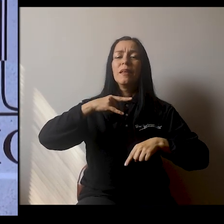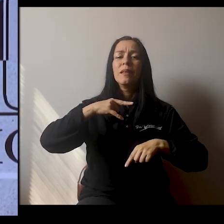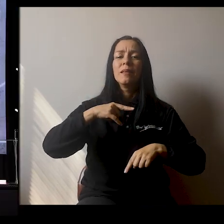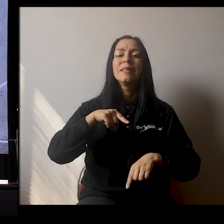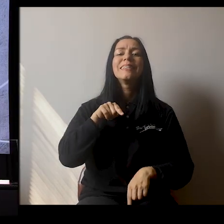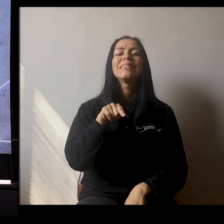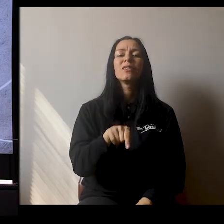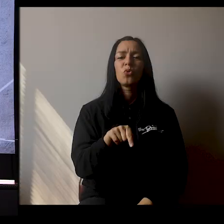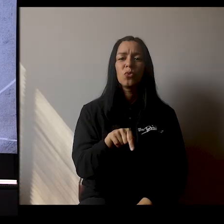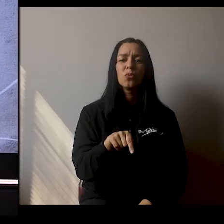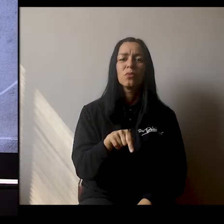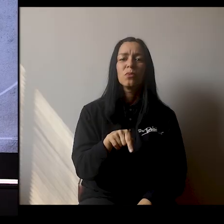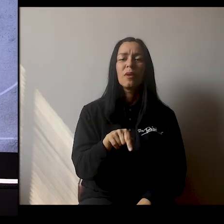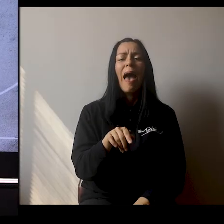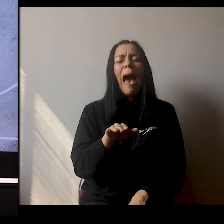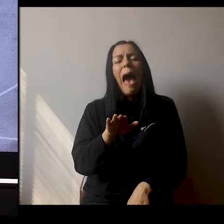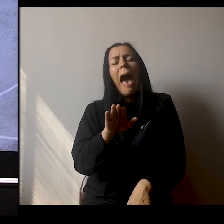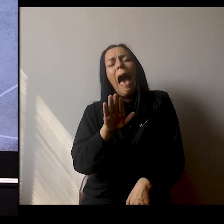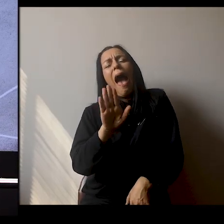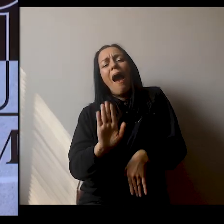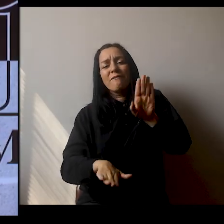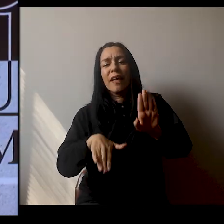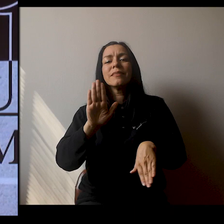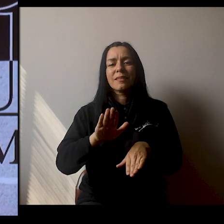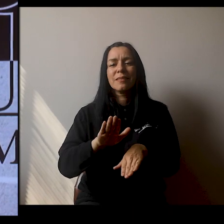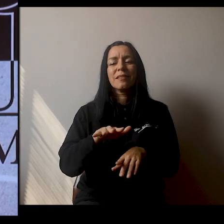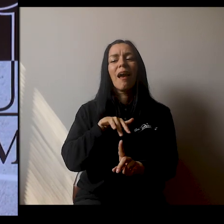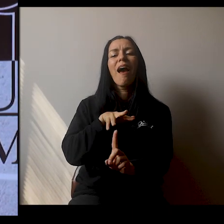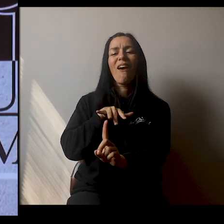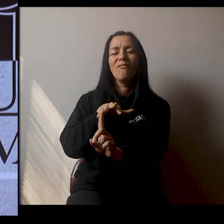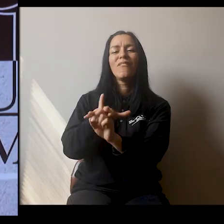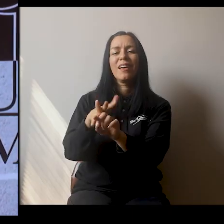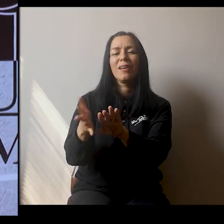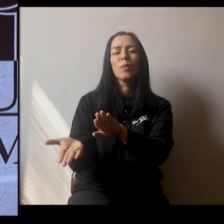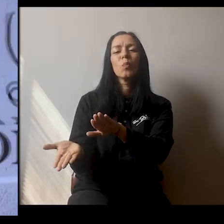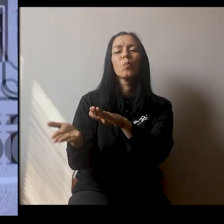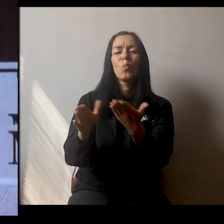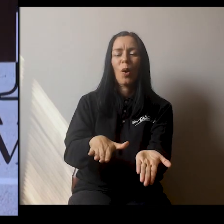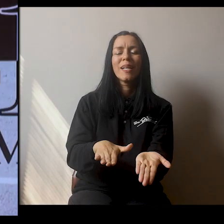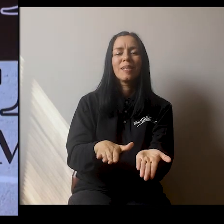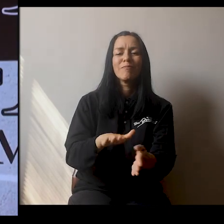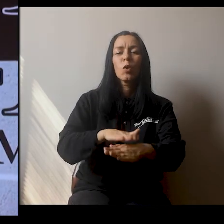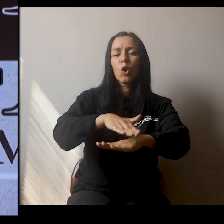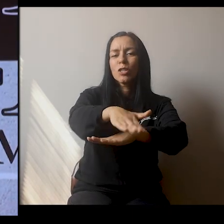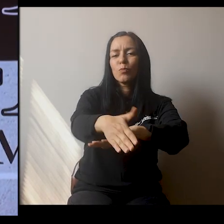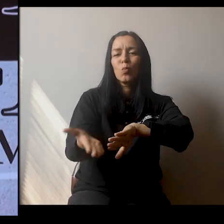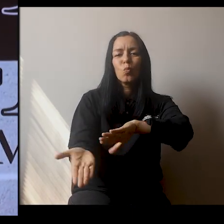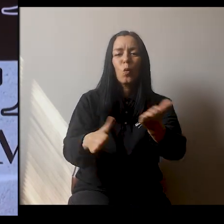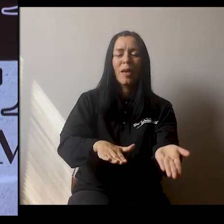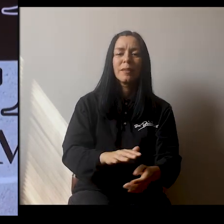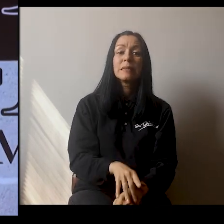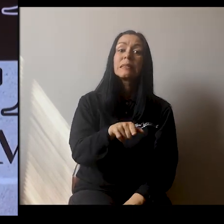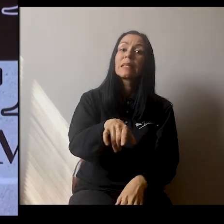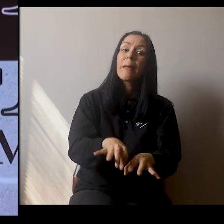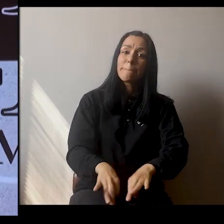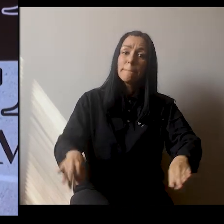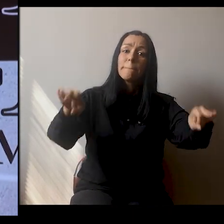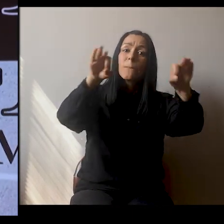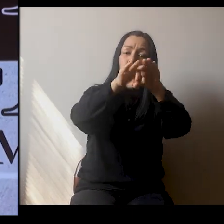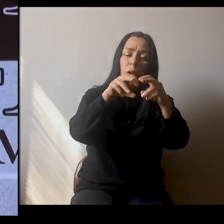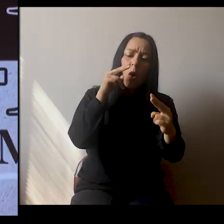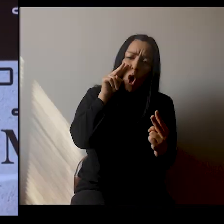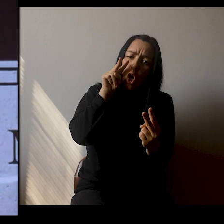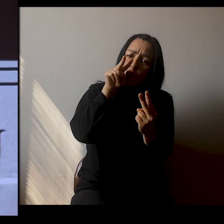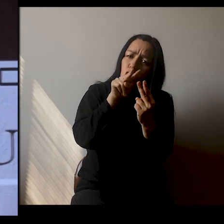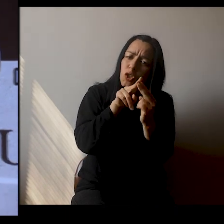respiratorias. Y solo en pocas ocasiones la enfermedad puede ser mortal. Y yo